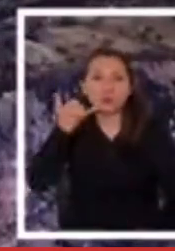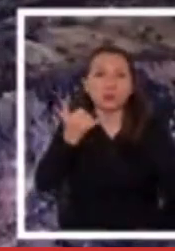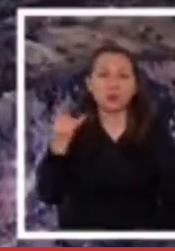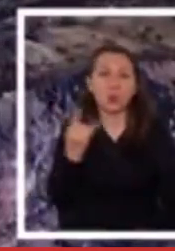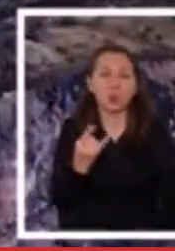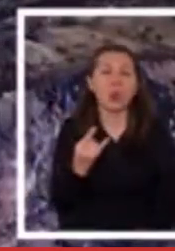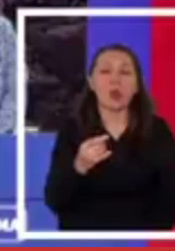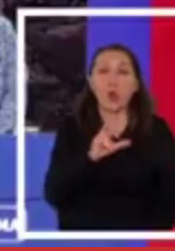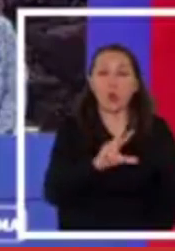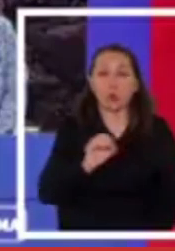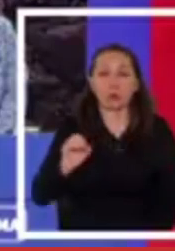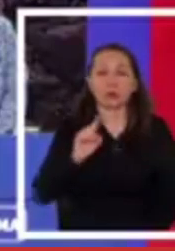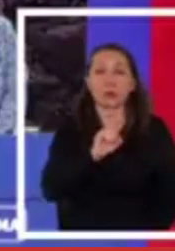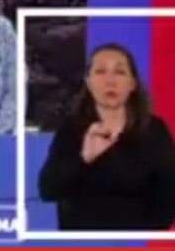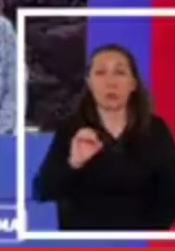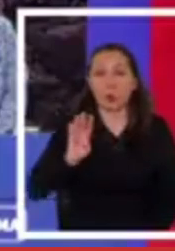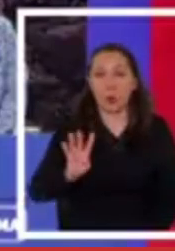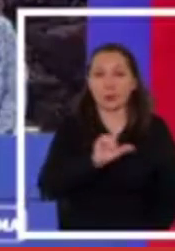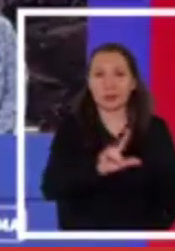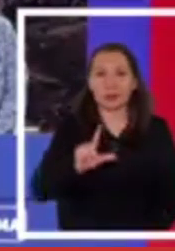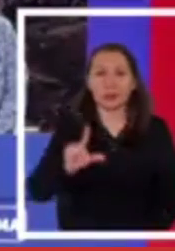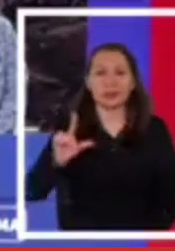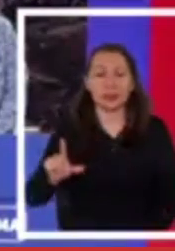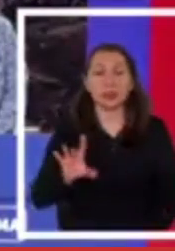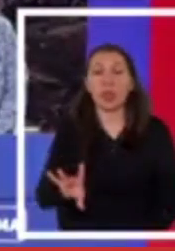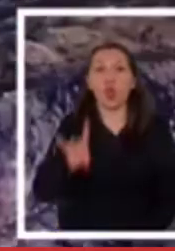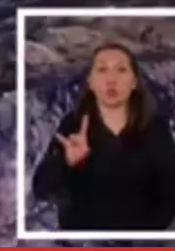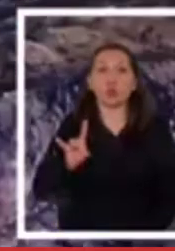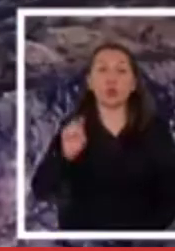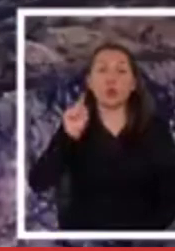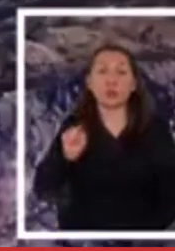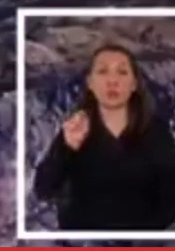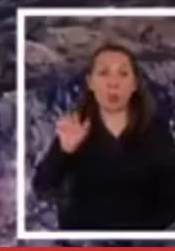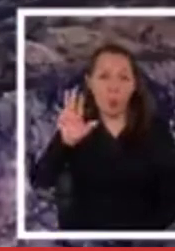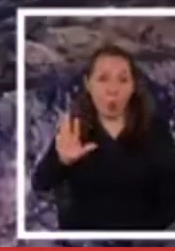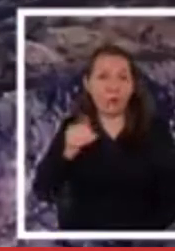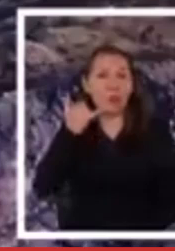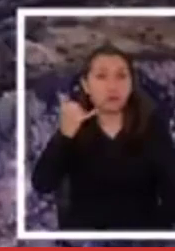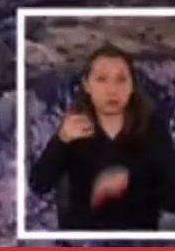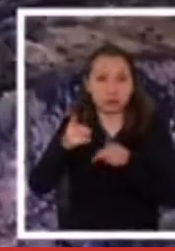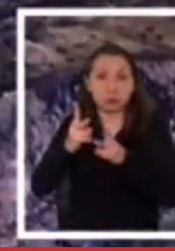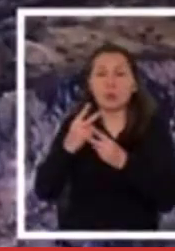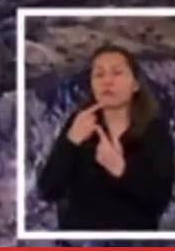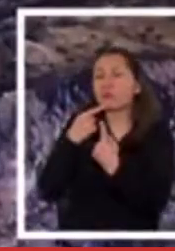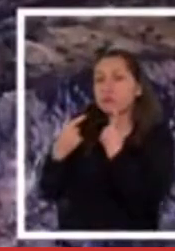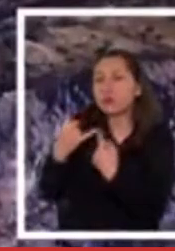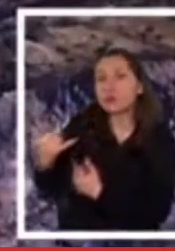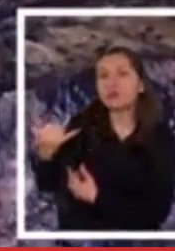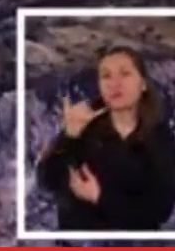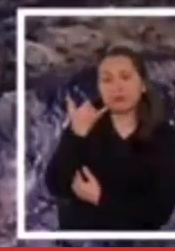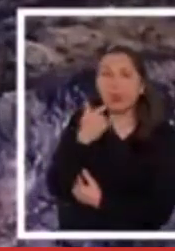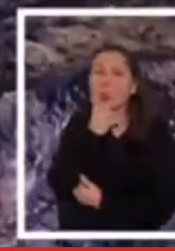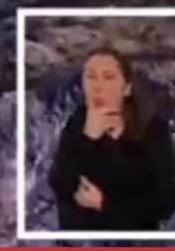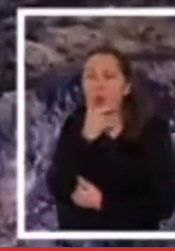emergencia que es el 800 ciento cuatro siete Siete opción nueve ese fondo está habilitado para poder resolver consultas